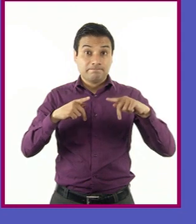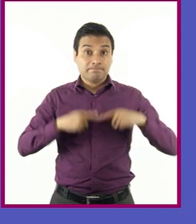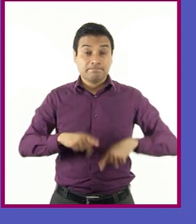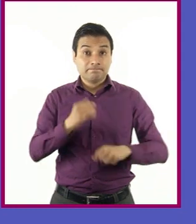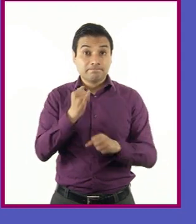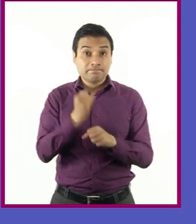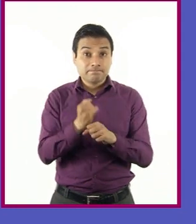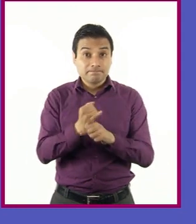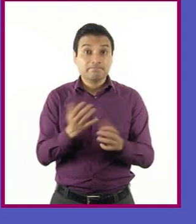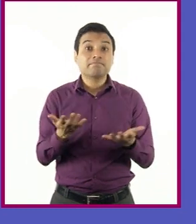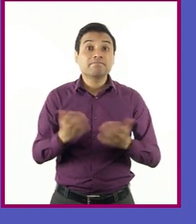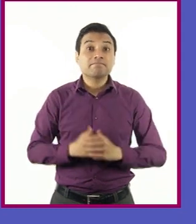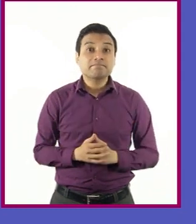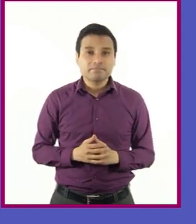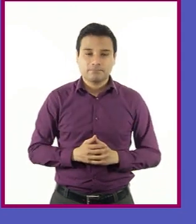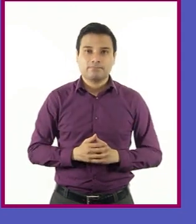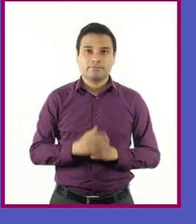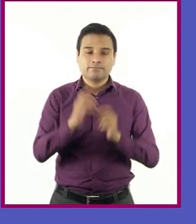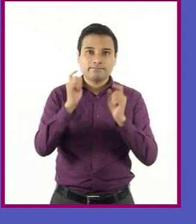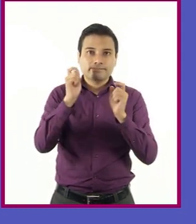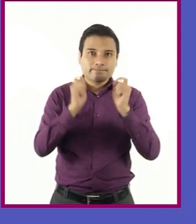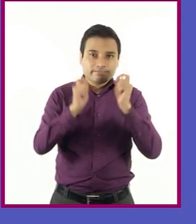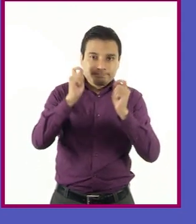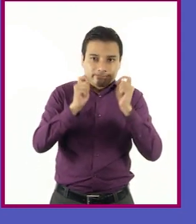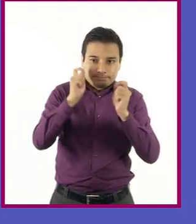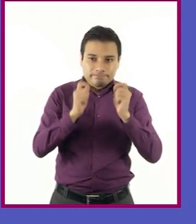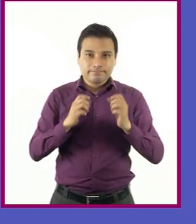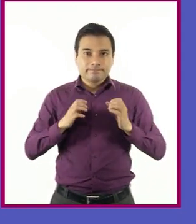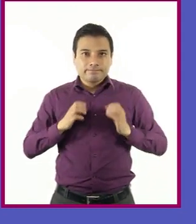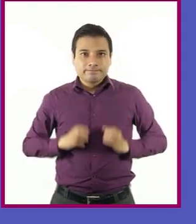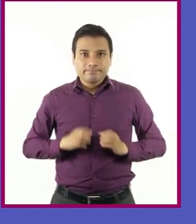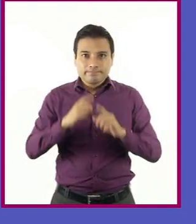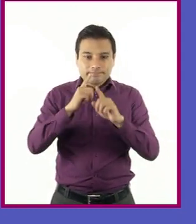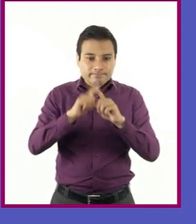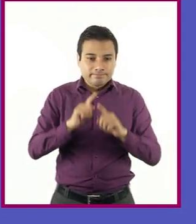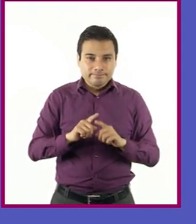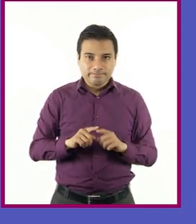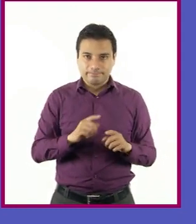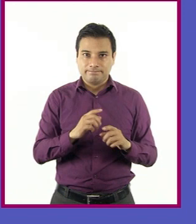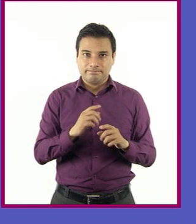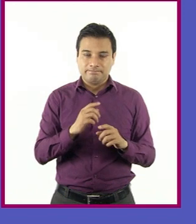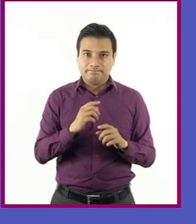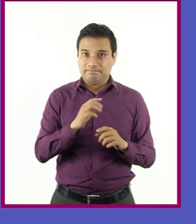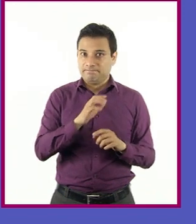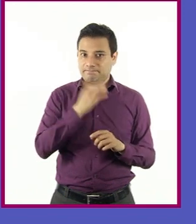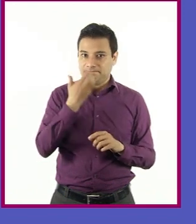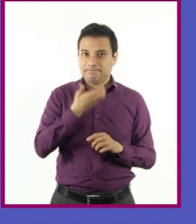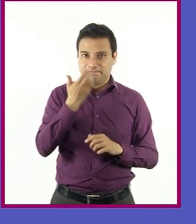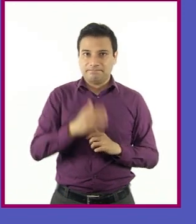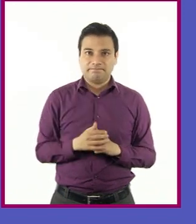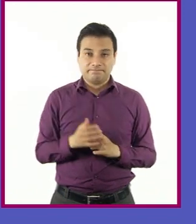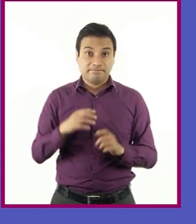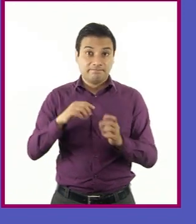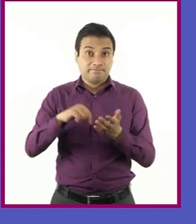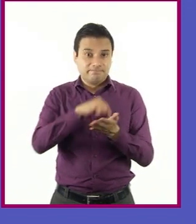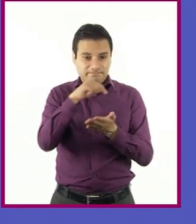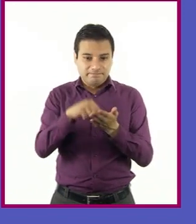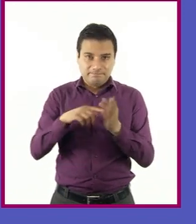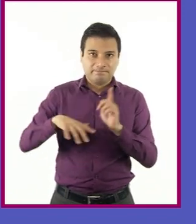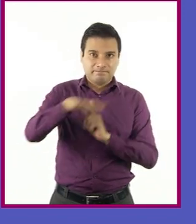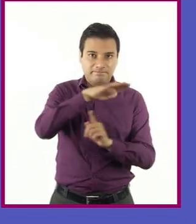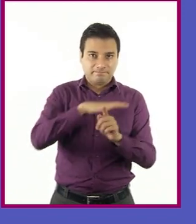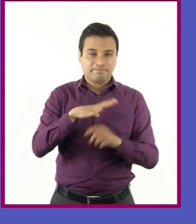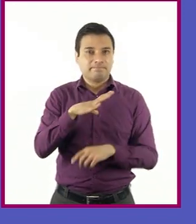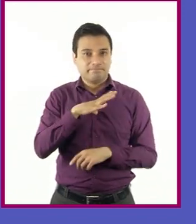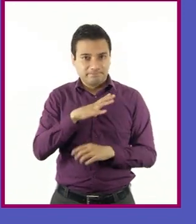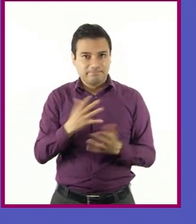características físicas y de carácter. La expresión de los rostros, los ambientes. Cada